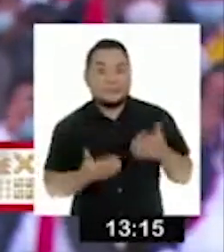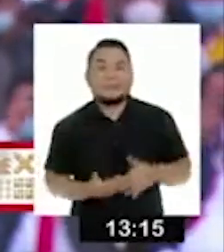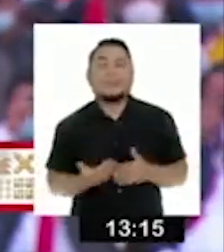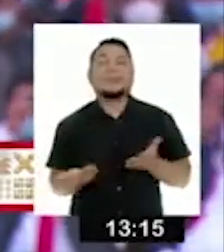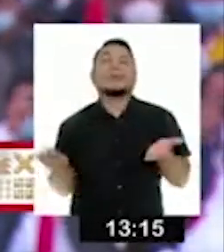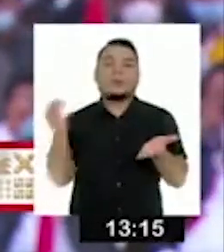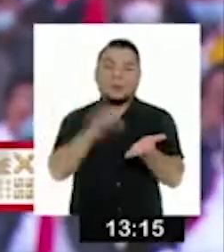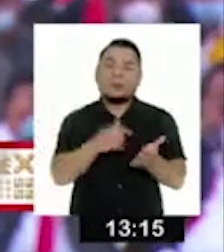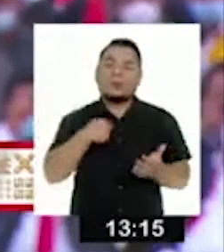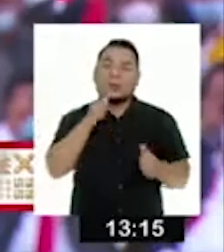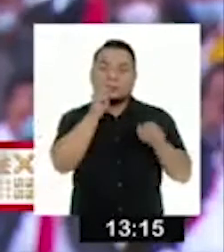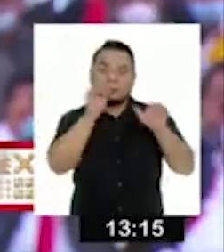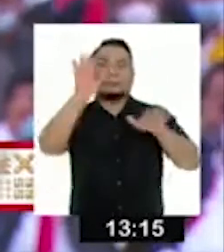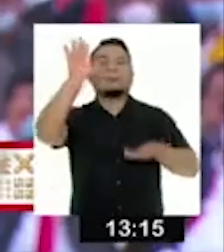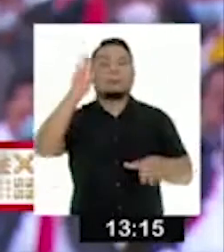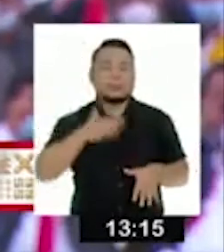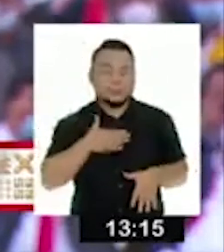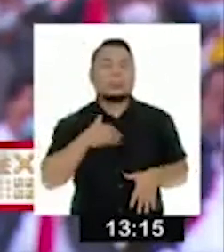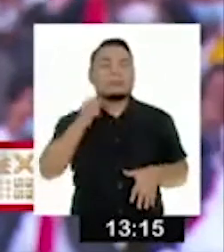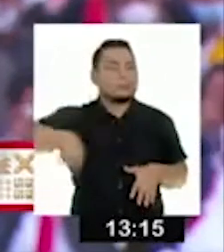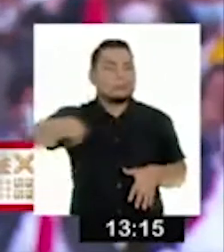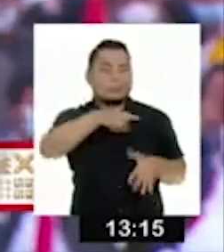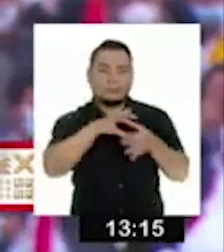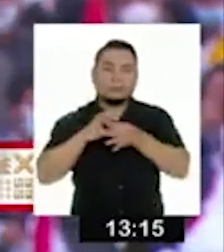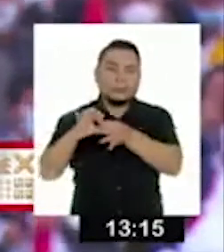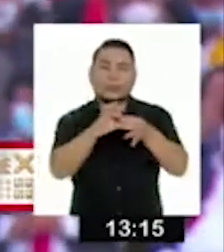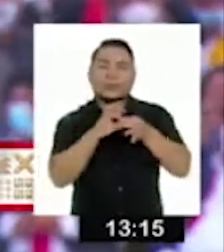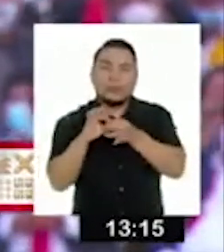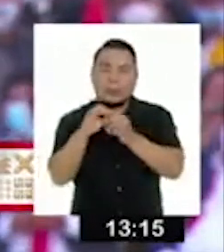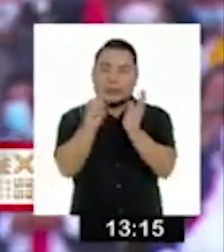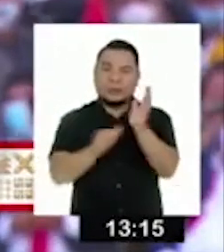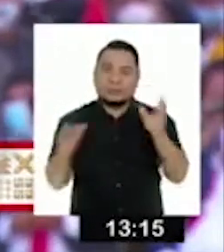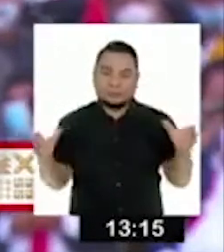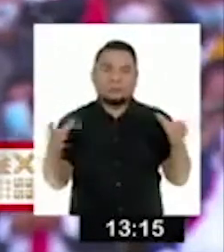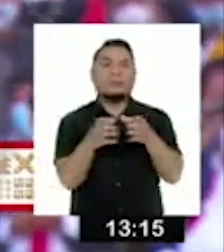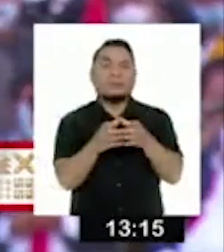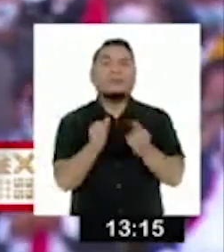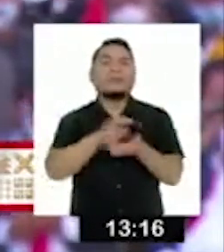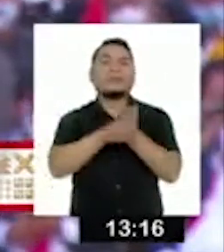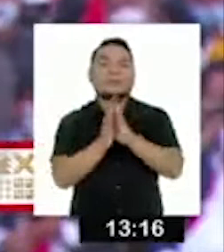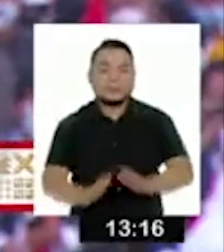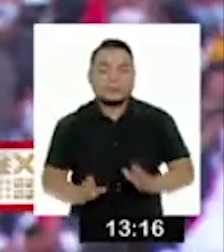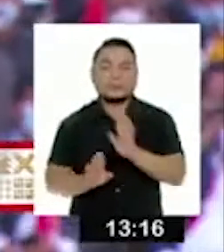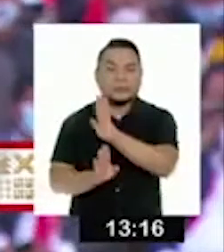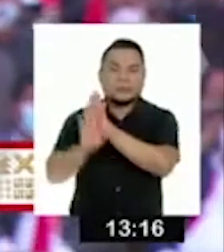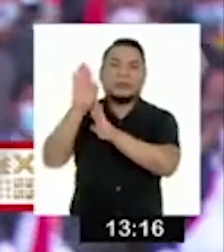la promesa de hermandad, de unidad, de paz y